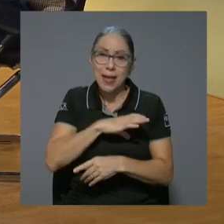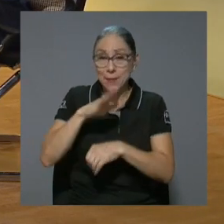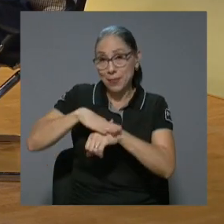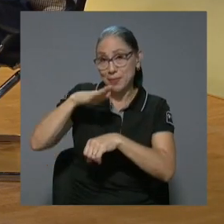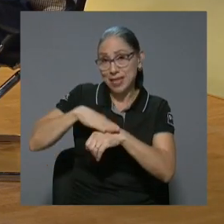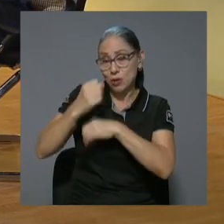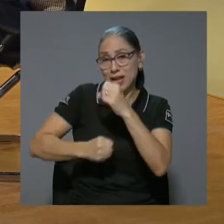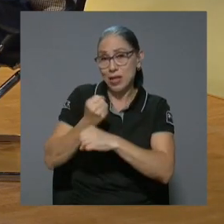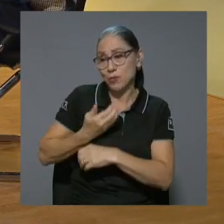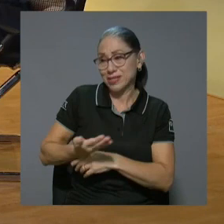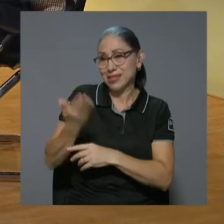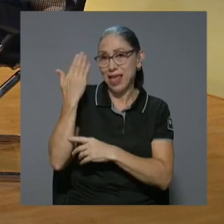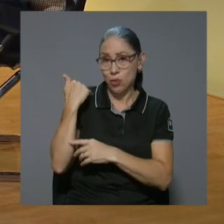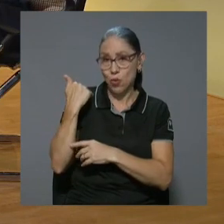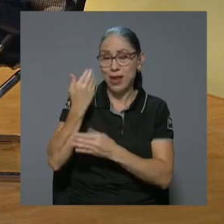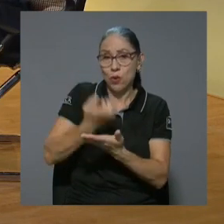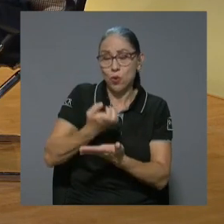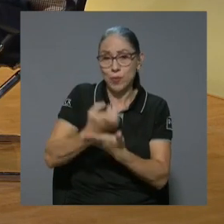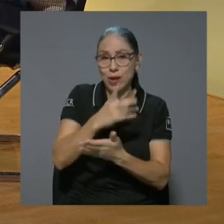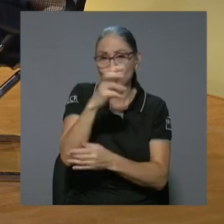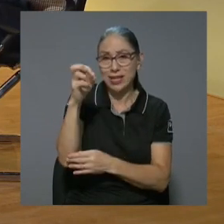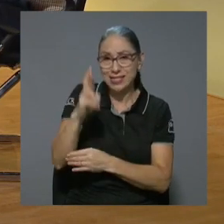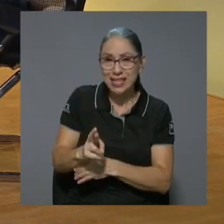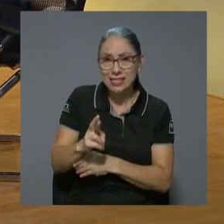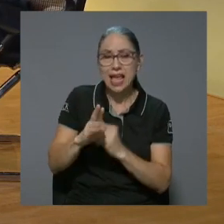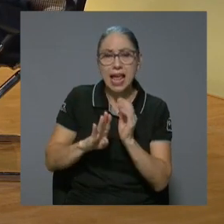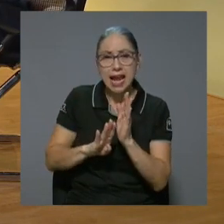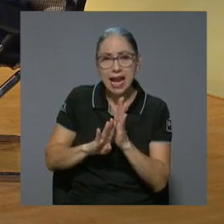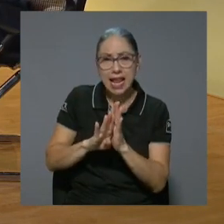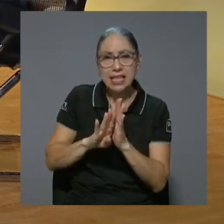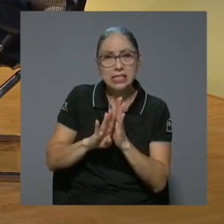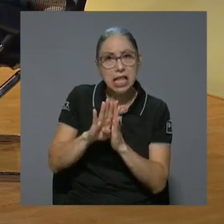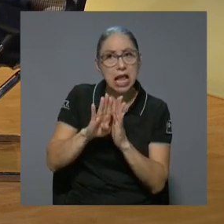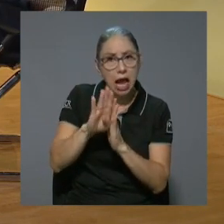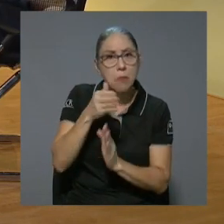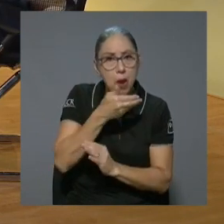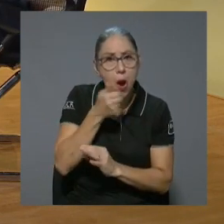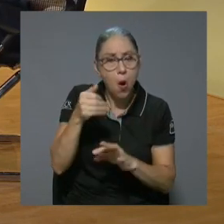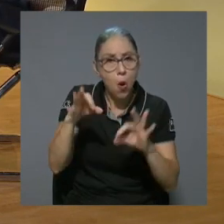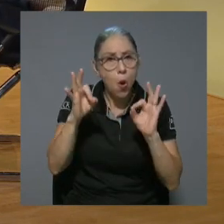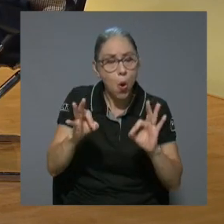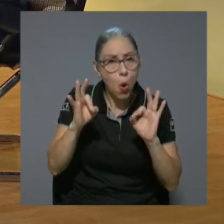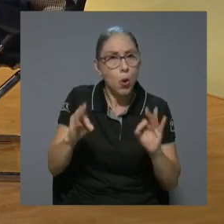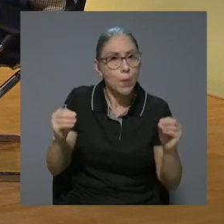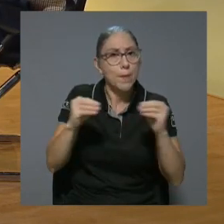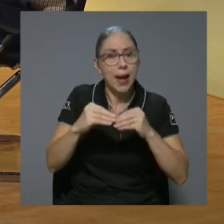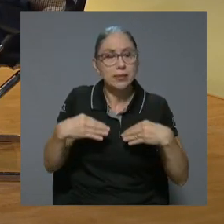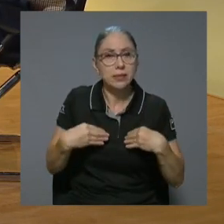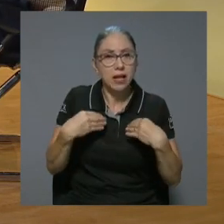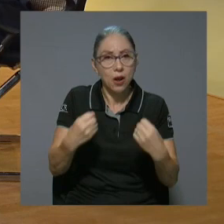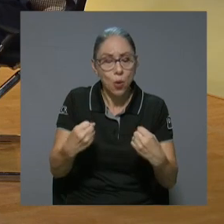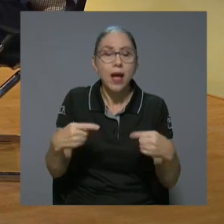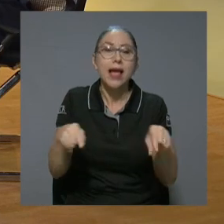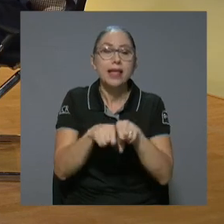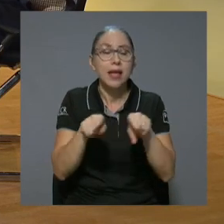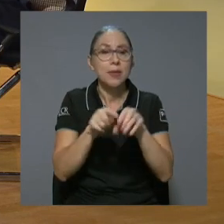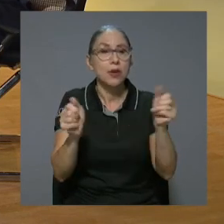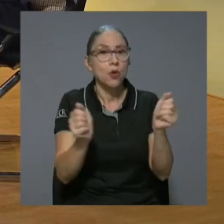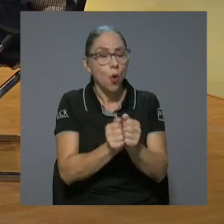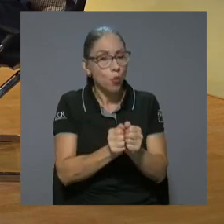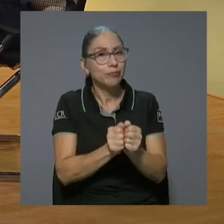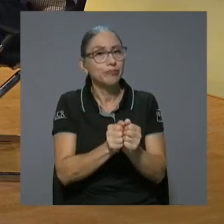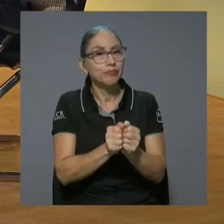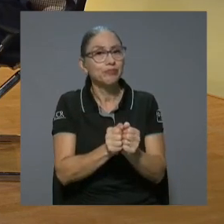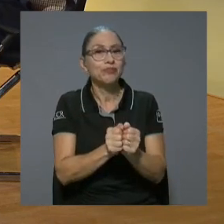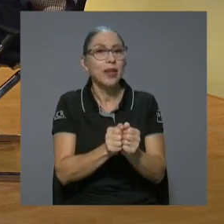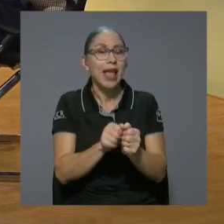2023 costarricense creciera a un ritmo un poco más saludable y además hubiera efectos,